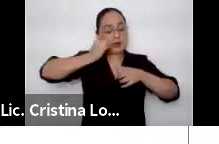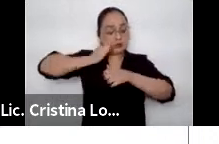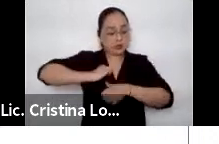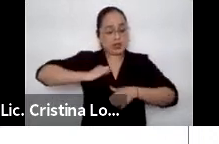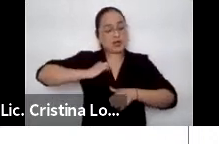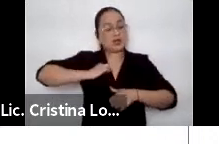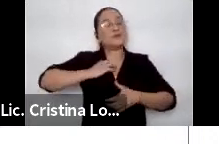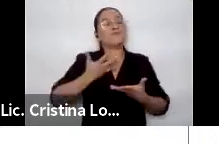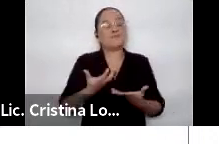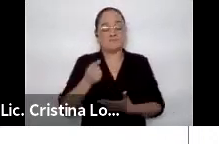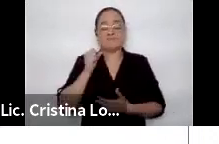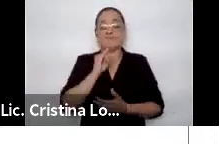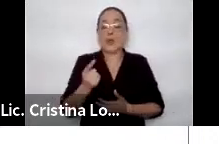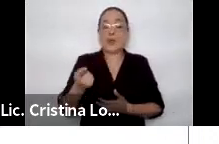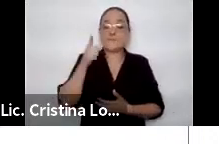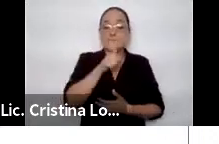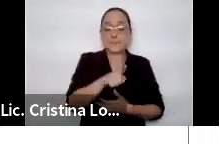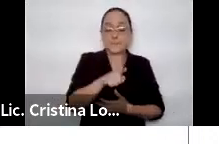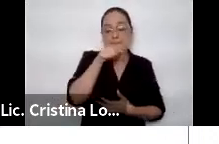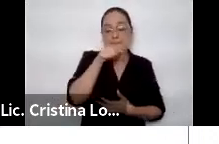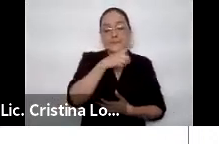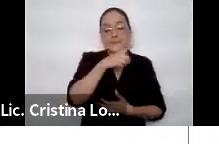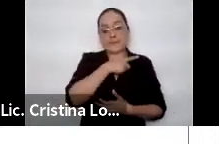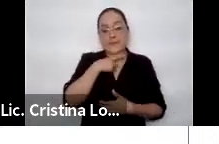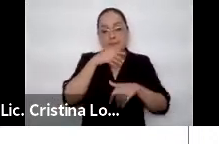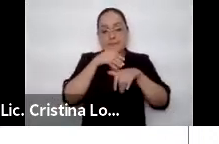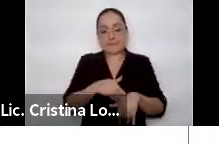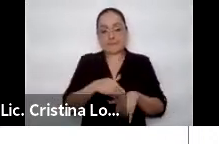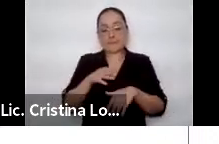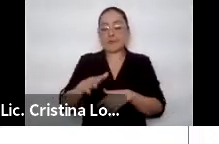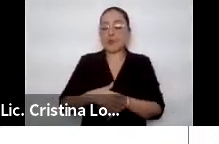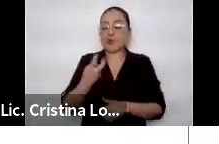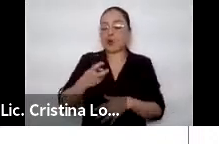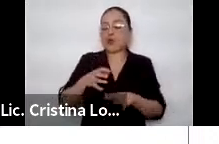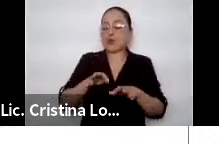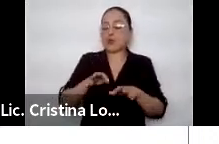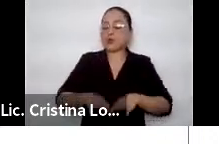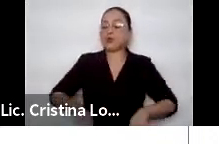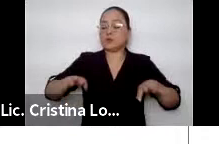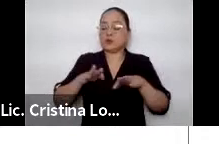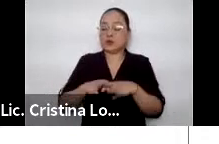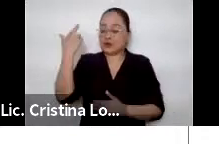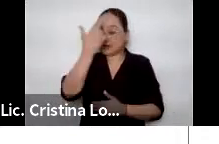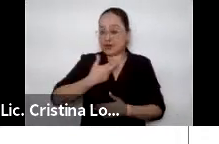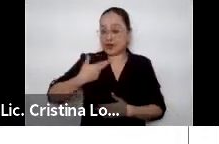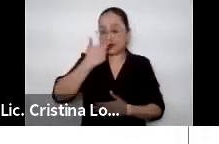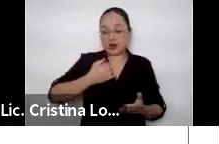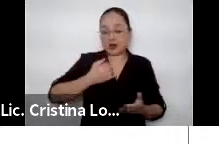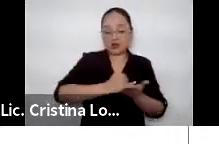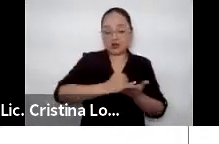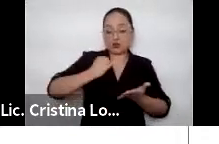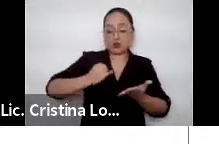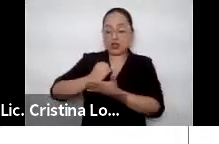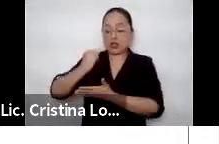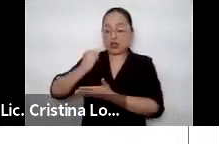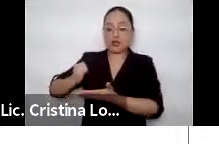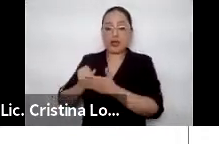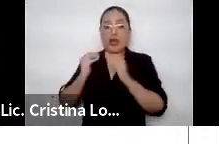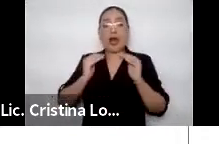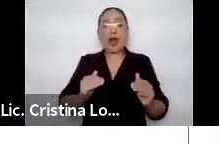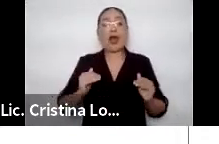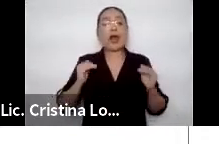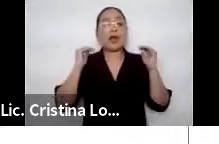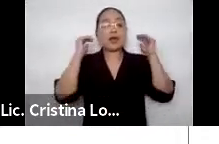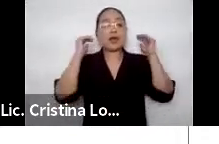sí les va a obligar ahora. Por eso es importante siempre revisar toda la jurisprudencia de pleno y salas,